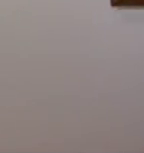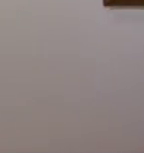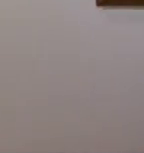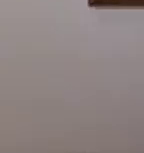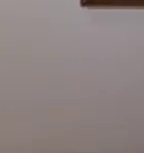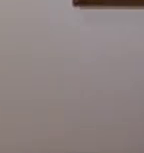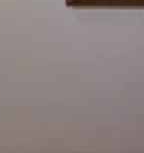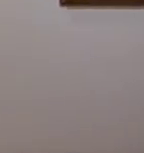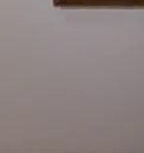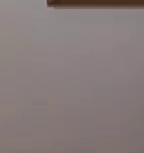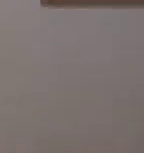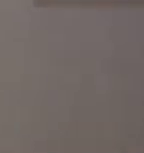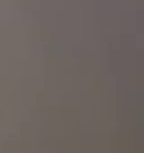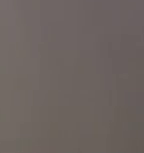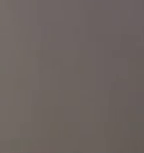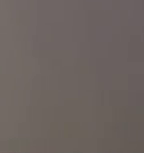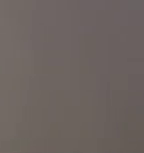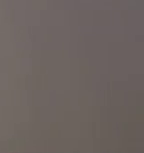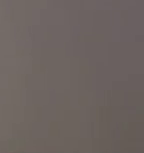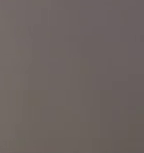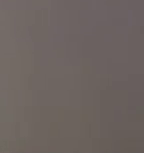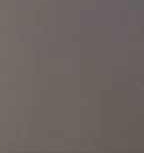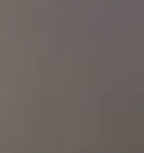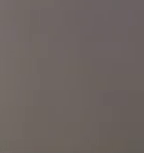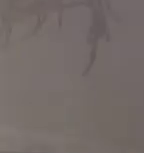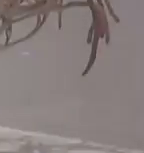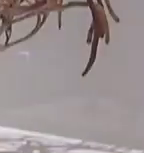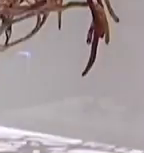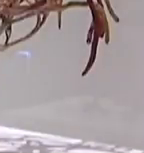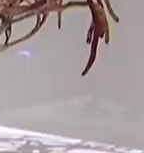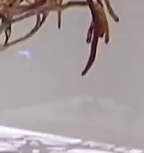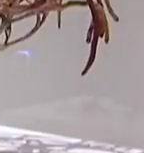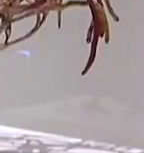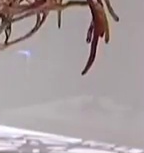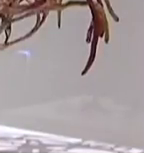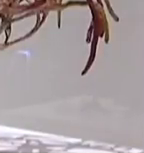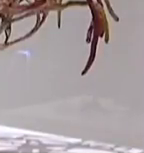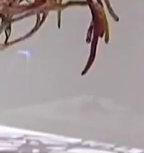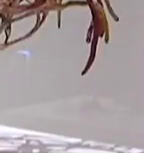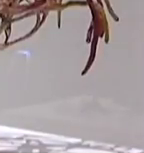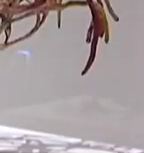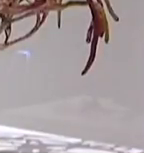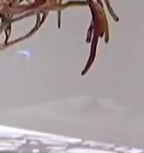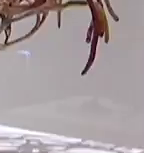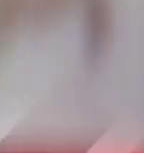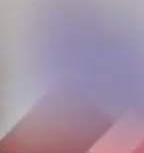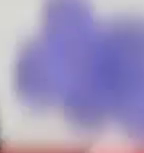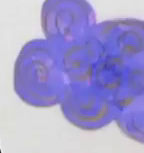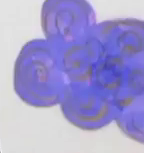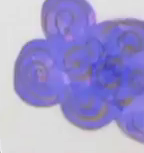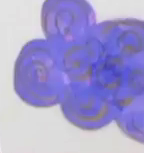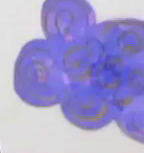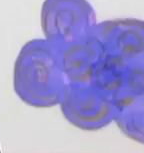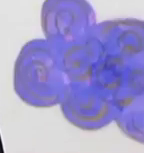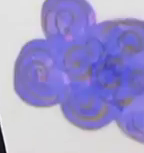mexicanas, hasta la obra de José Clemente Orozco y Marc Chagall, fueron fuente de inspiración para el artista tapatío.